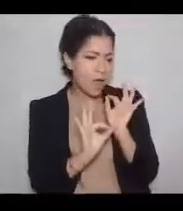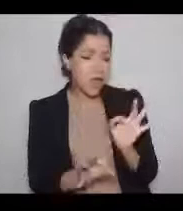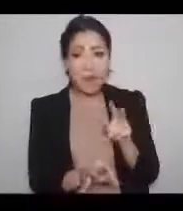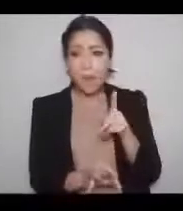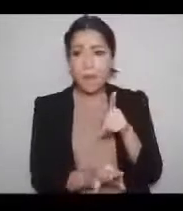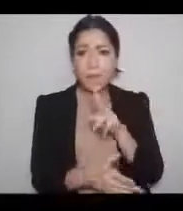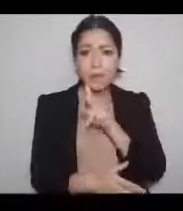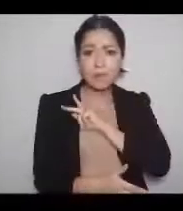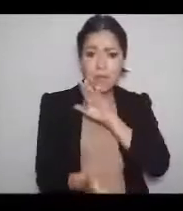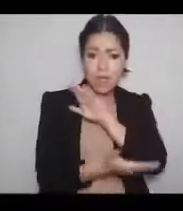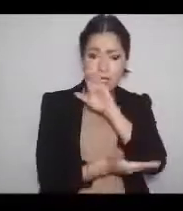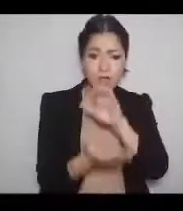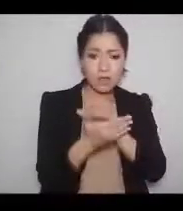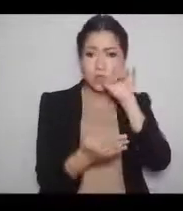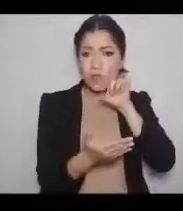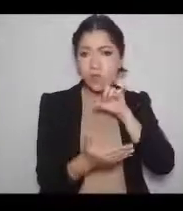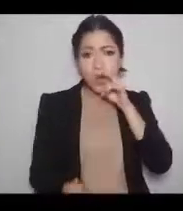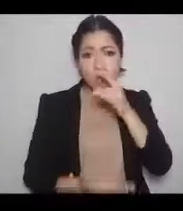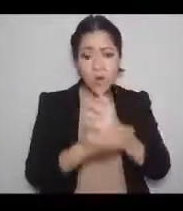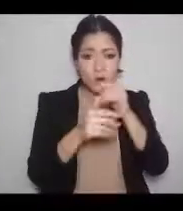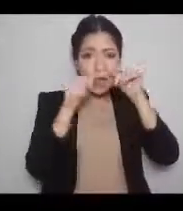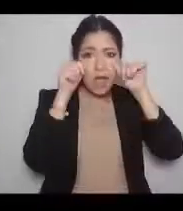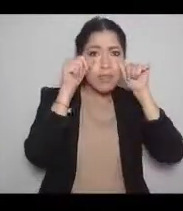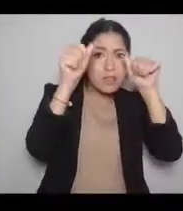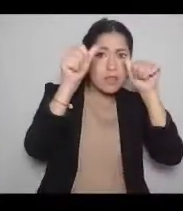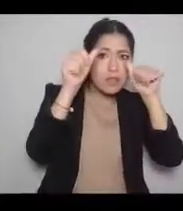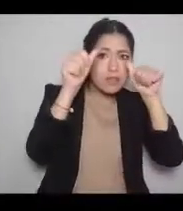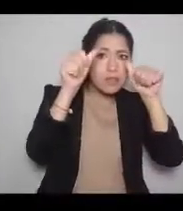se fijó en el moco.